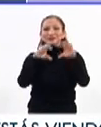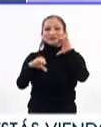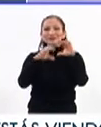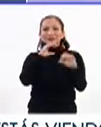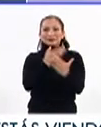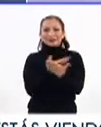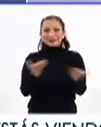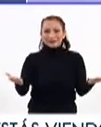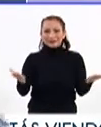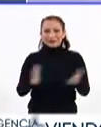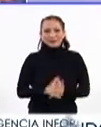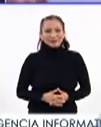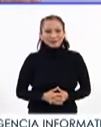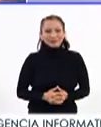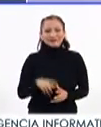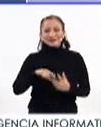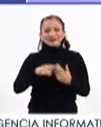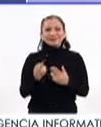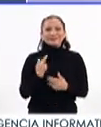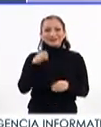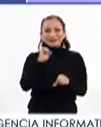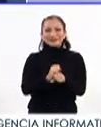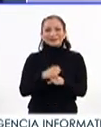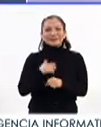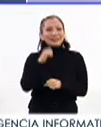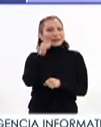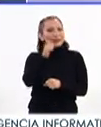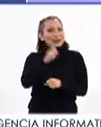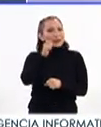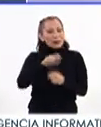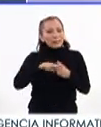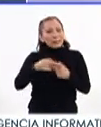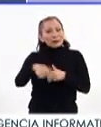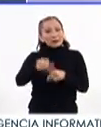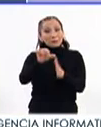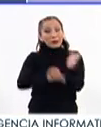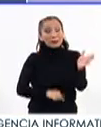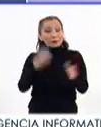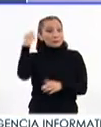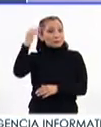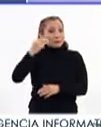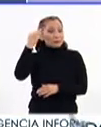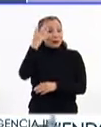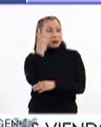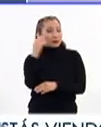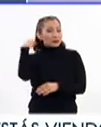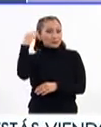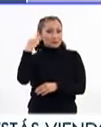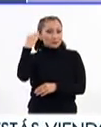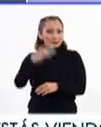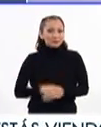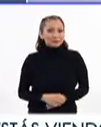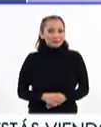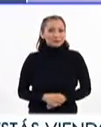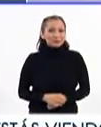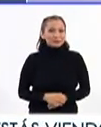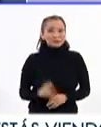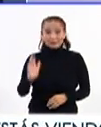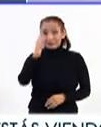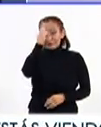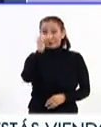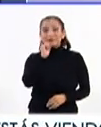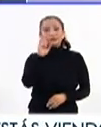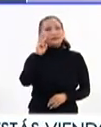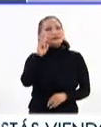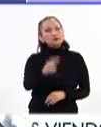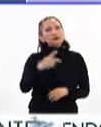permite comunicarnos con ustedes. Iniciamos semana, prácticamente arrancando también mes, el mes de marzo, 4 de marzo. Y les recuerdo que